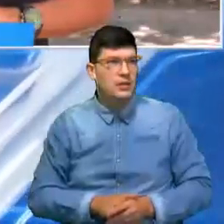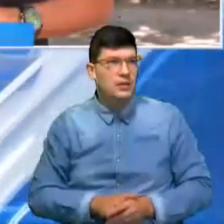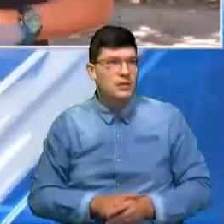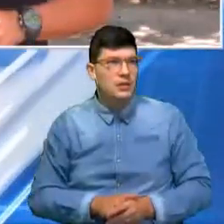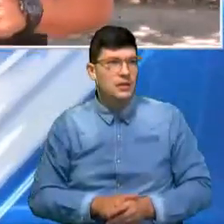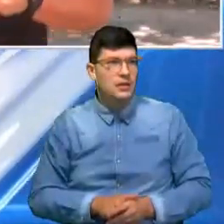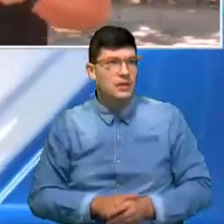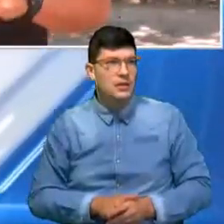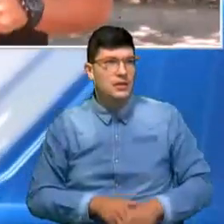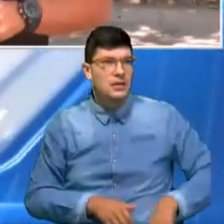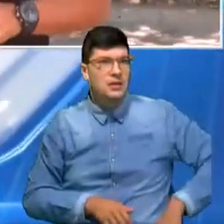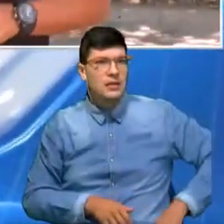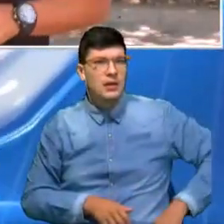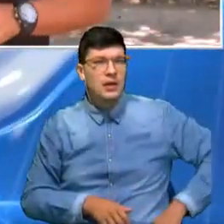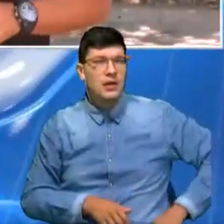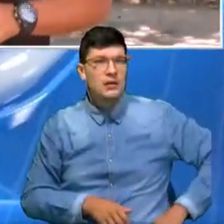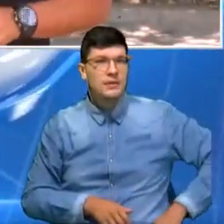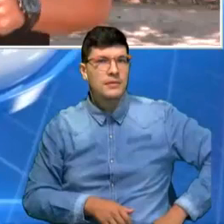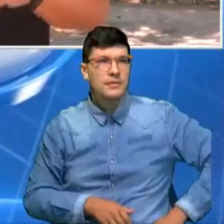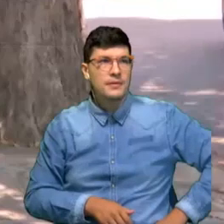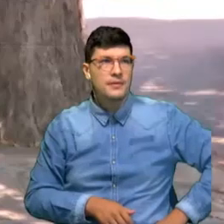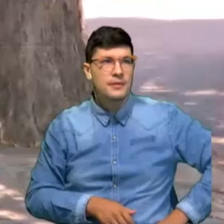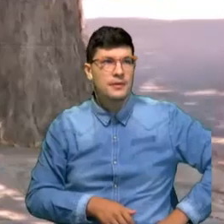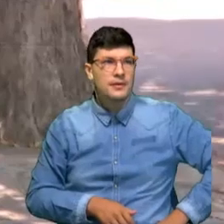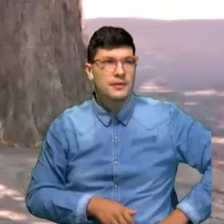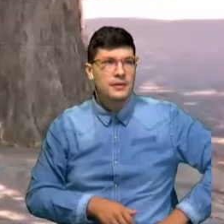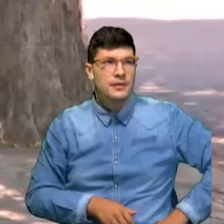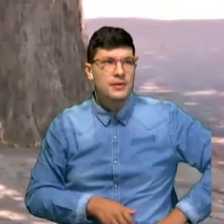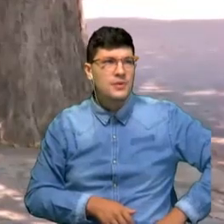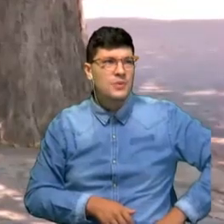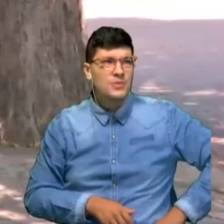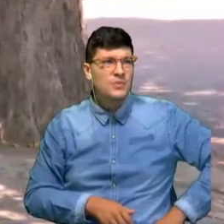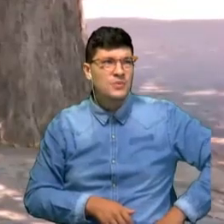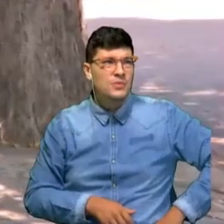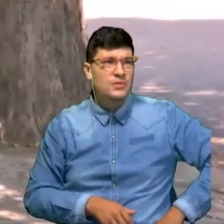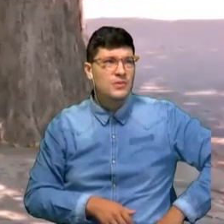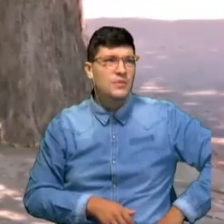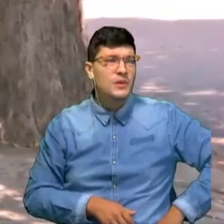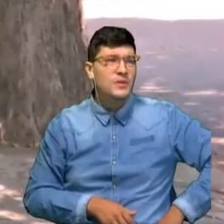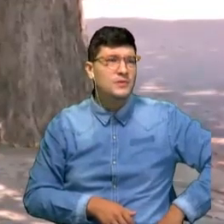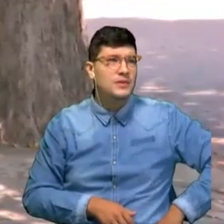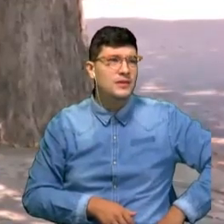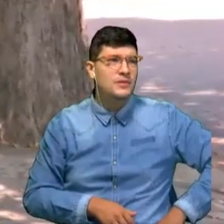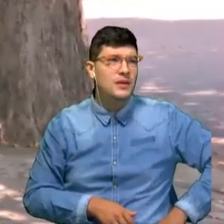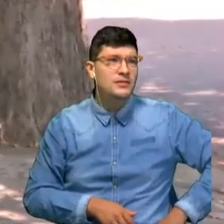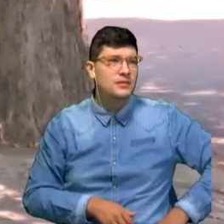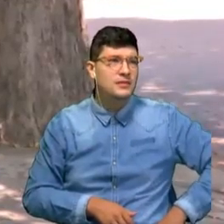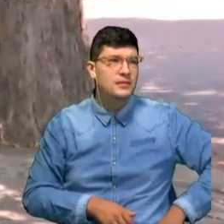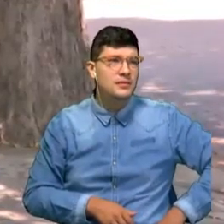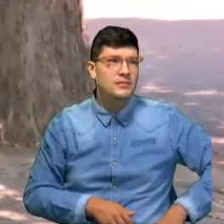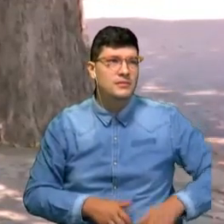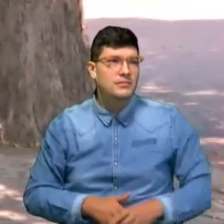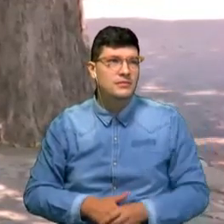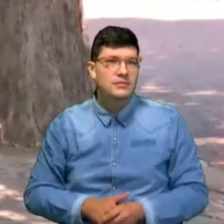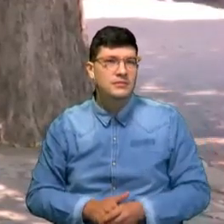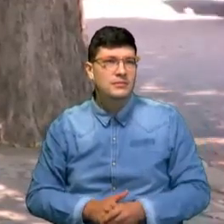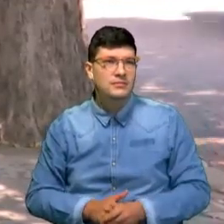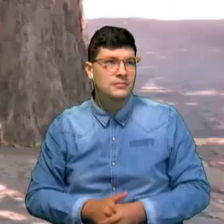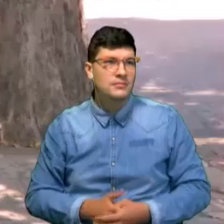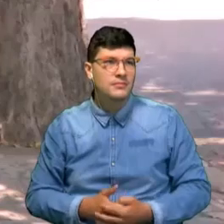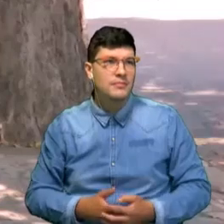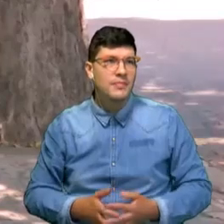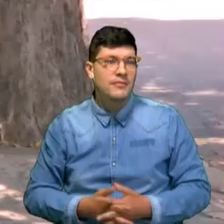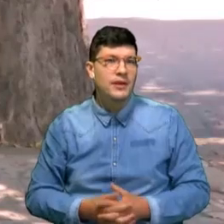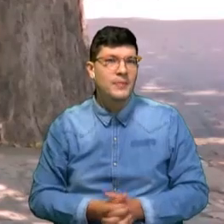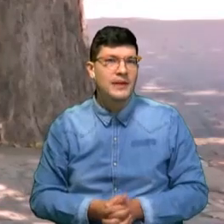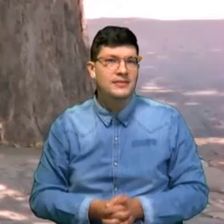Compañeros, ¿qué tal? Buenas tardes. Lo que nos indica la administración es que hasta mañana tienen para contestar. Ellos pedirán precisamente un aclaramiento